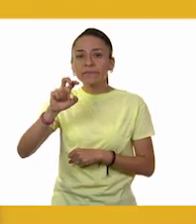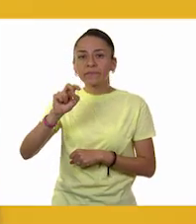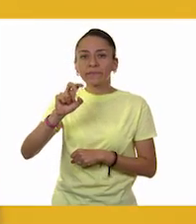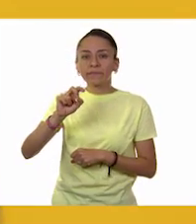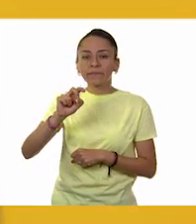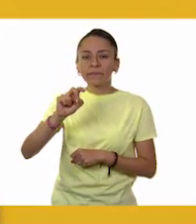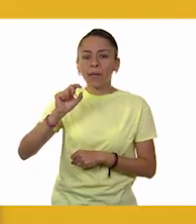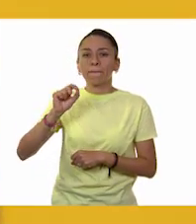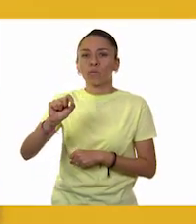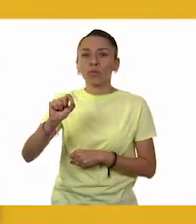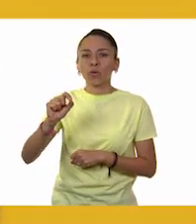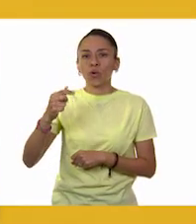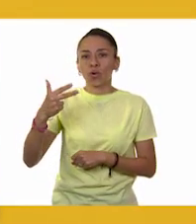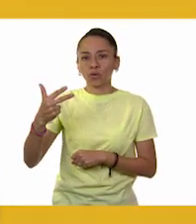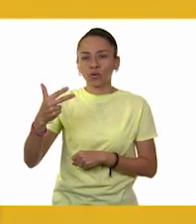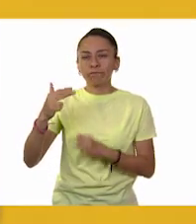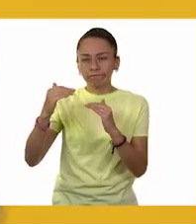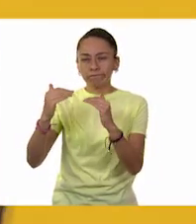abajo.